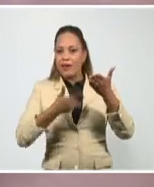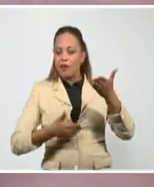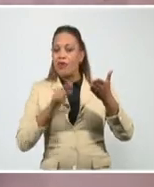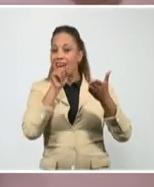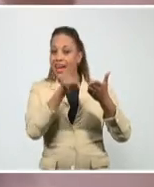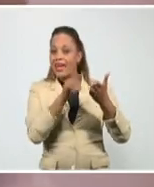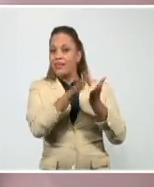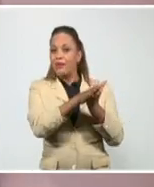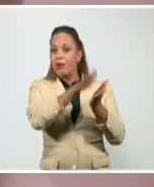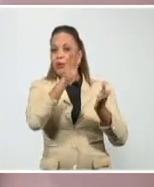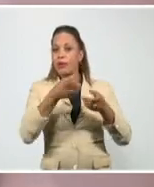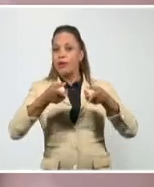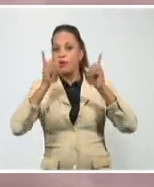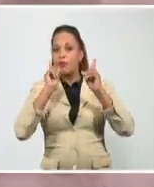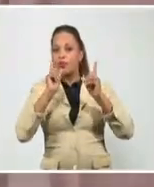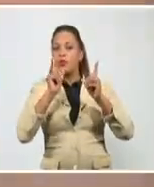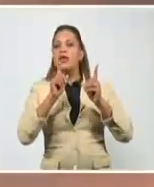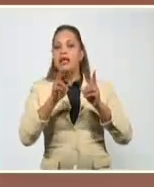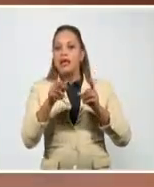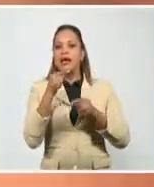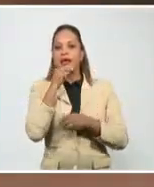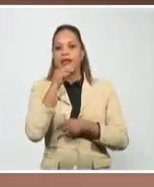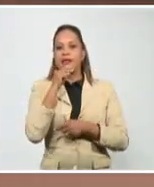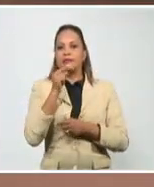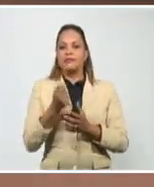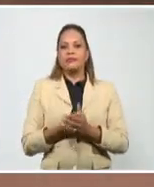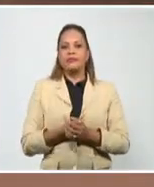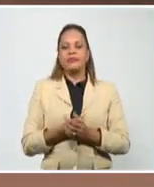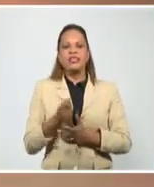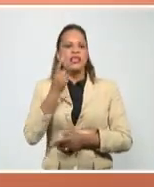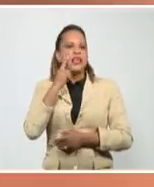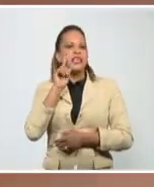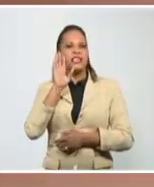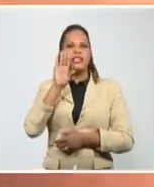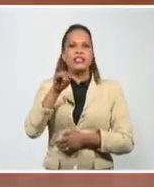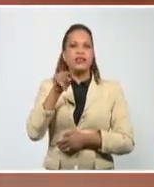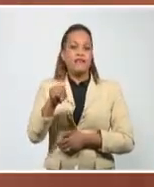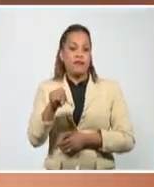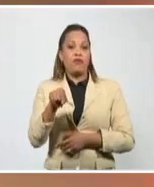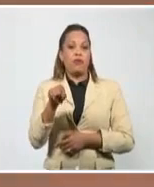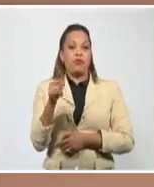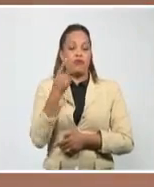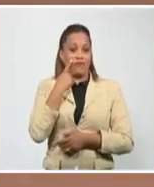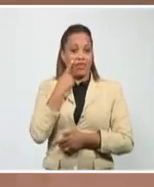en aquella reunión en República Checa. Y se vio que uno